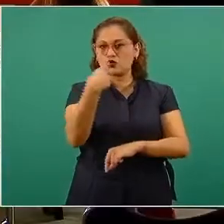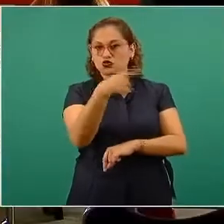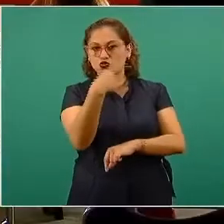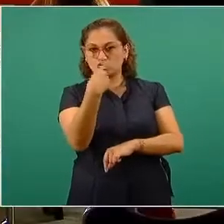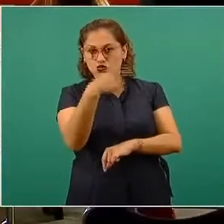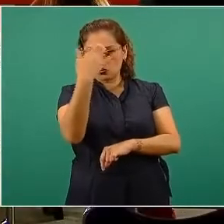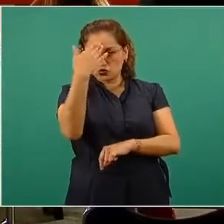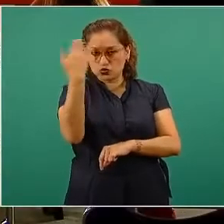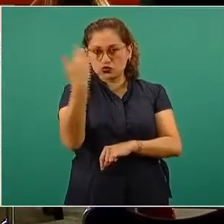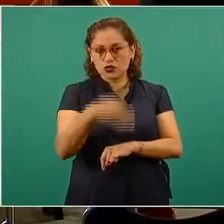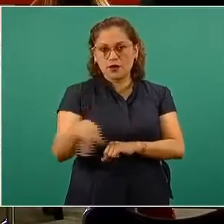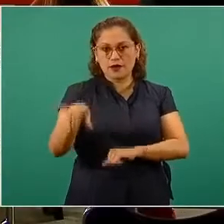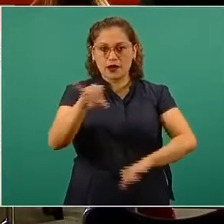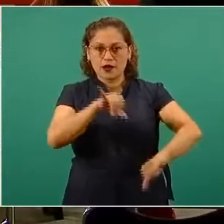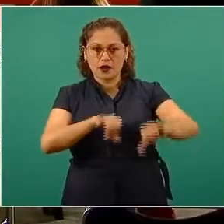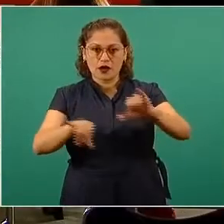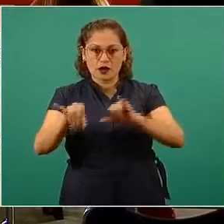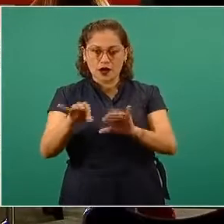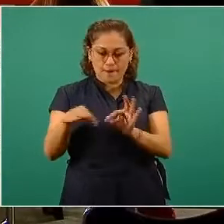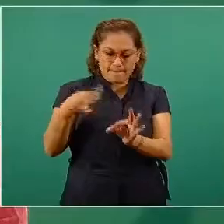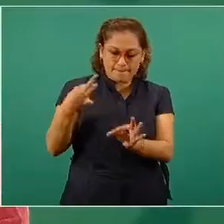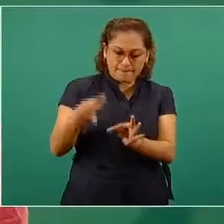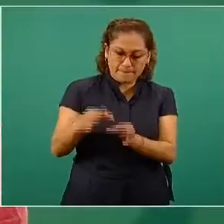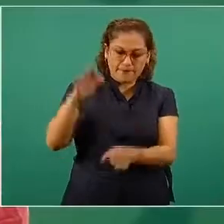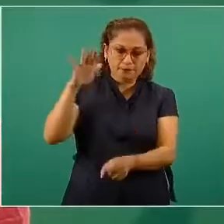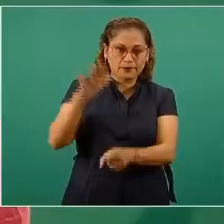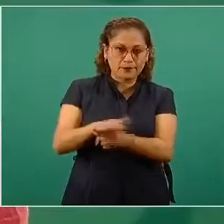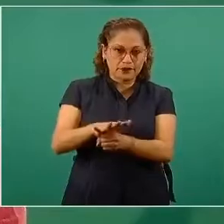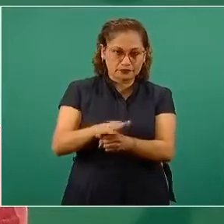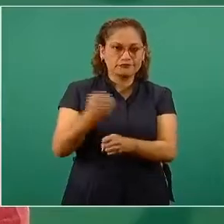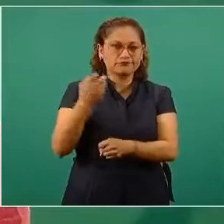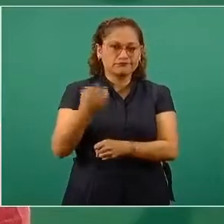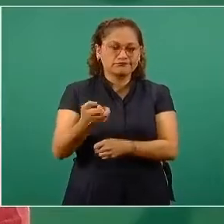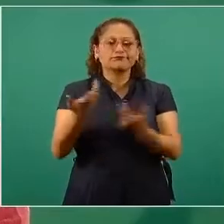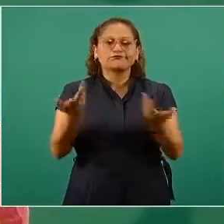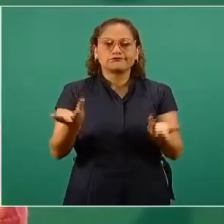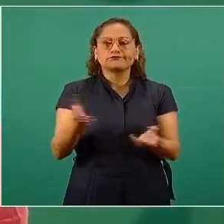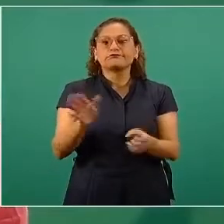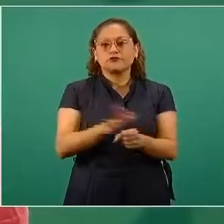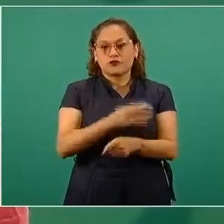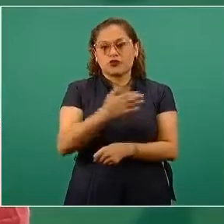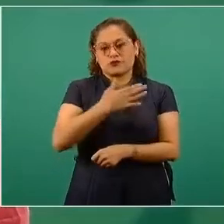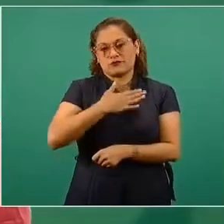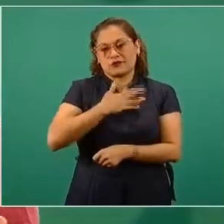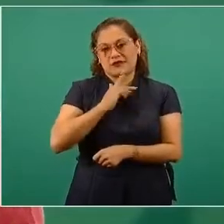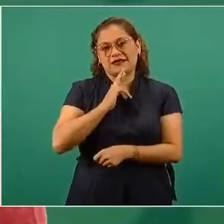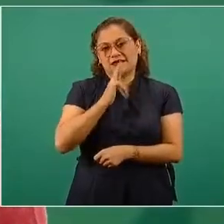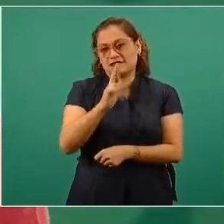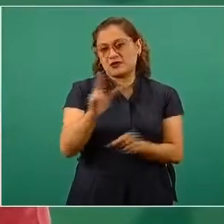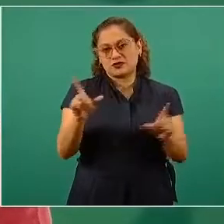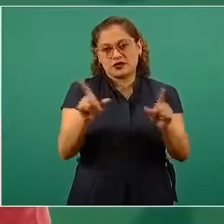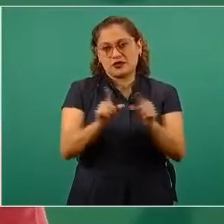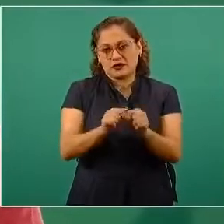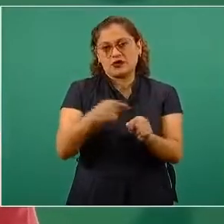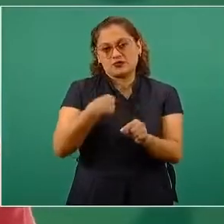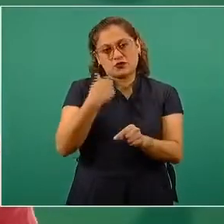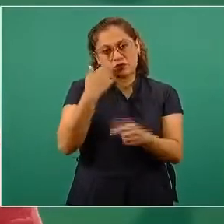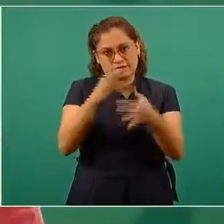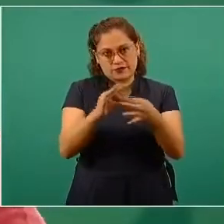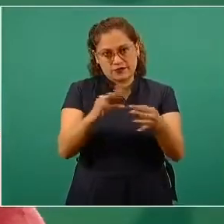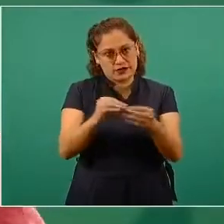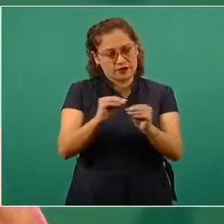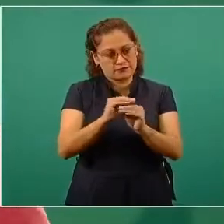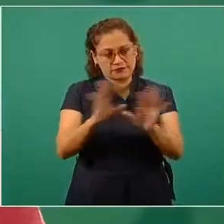que tiene que ver con la calidad del envasado. Entonces, la respuesta en síntesis, pero quise darle todos los elementos a usted y al público,